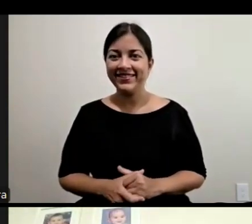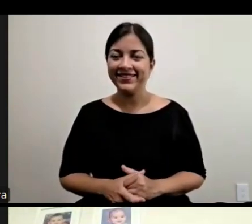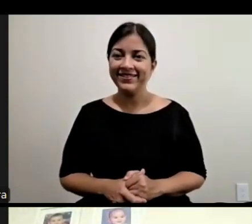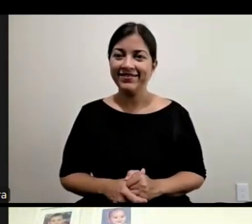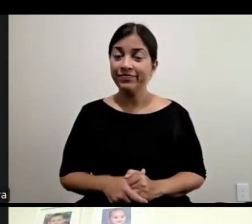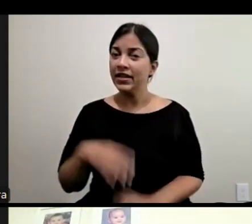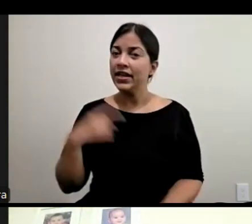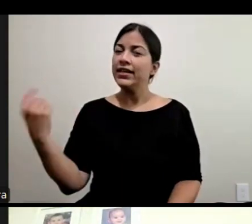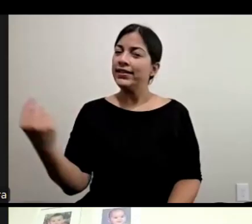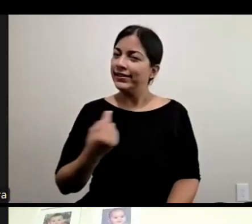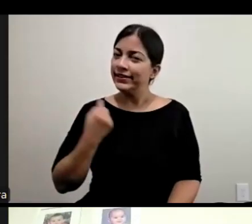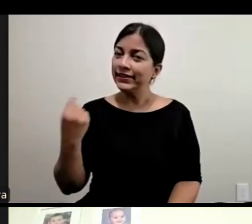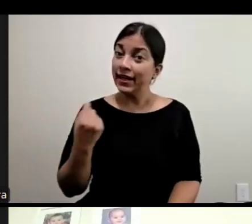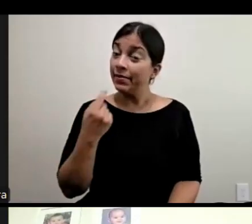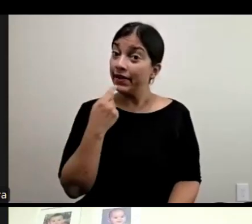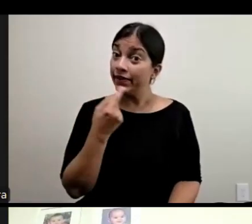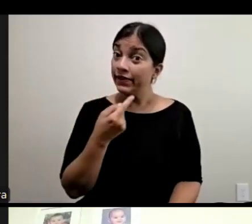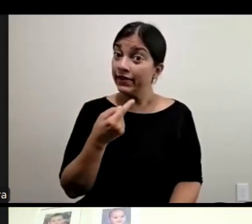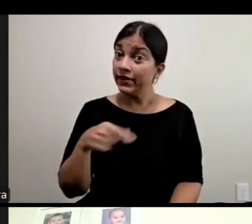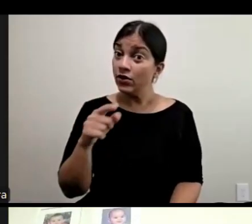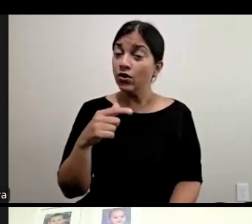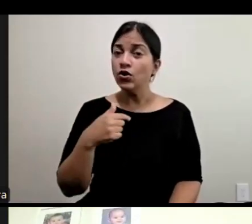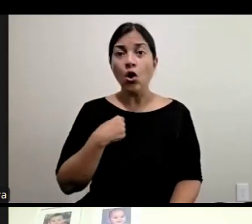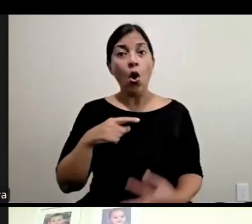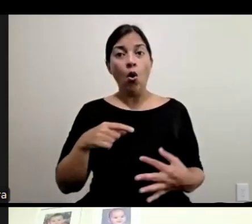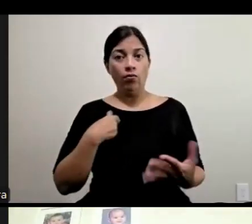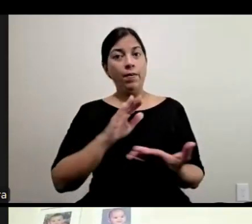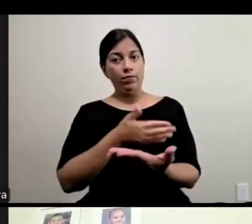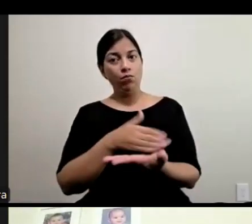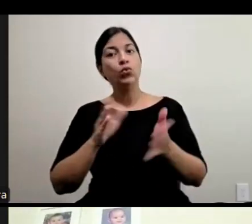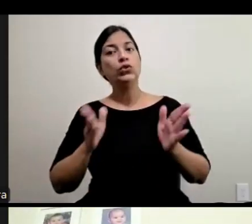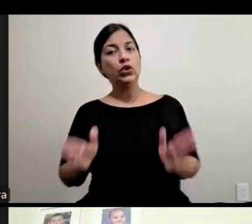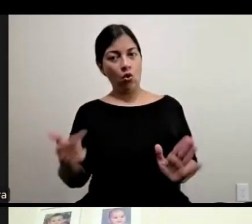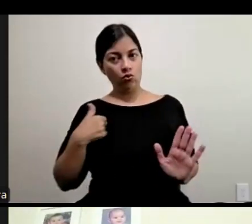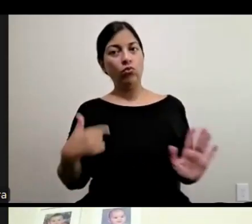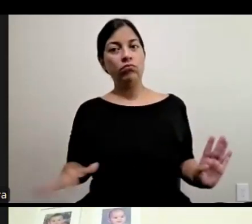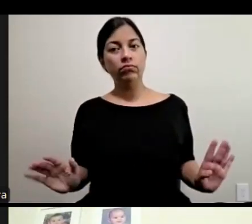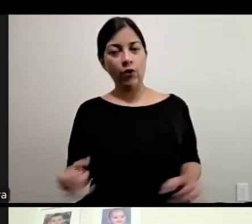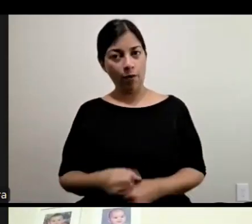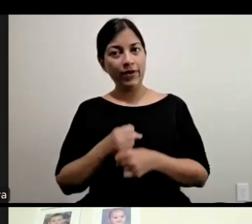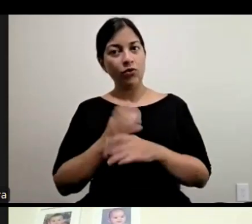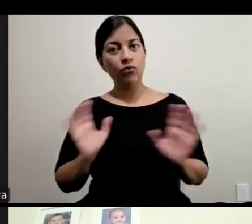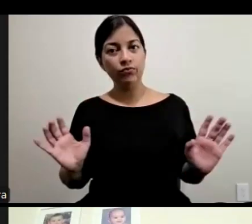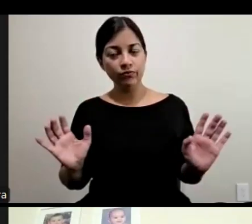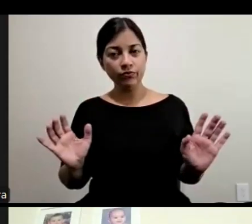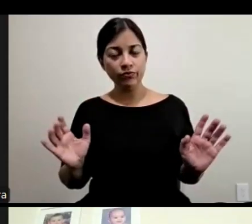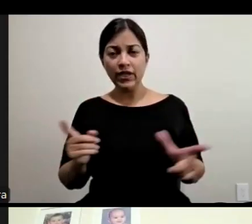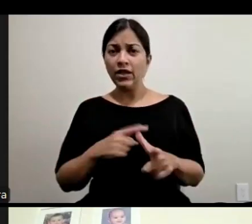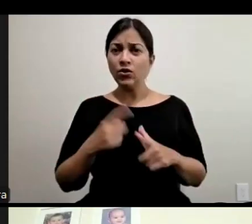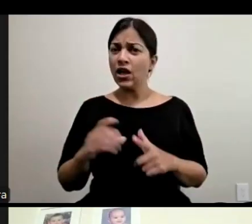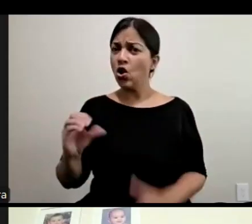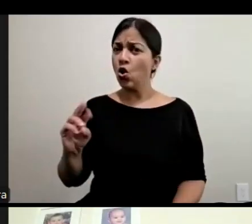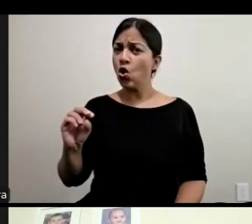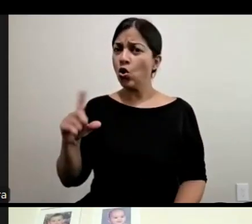Siempre le he dicho que empecé desde músico. Yo soy músico primero de formación, ¿no? Claro. Entonces, en Corozal hay una compañía